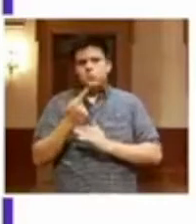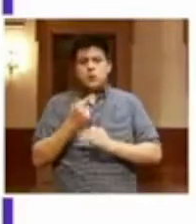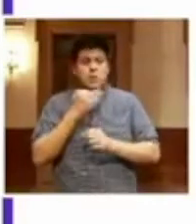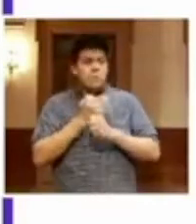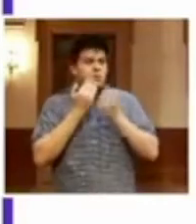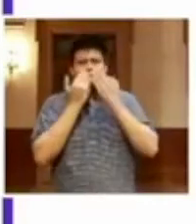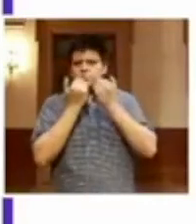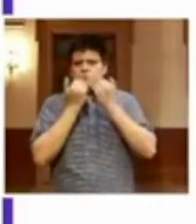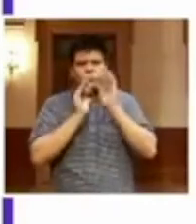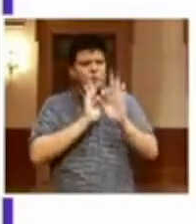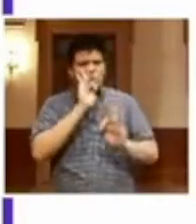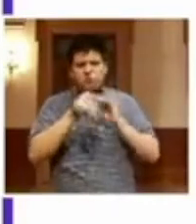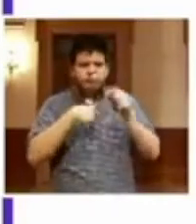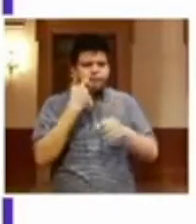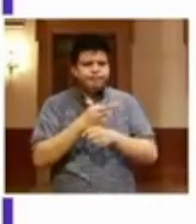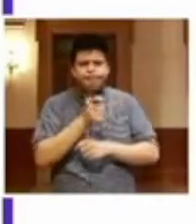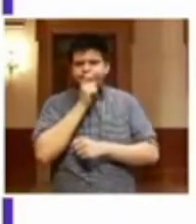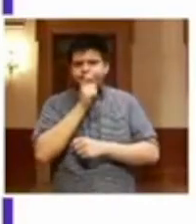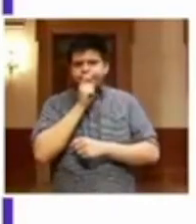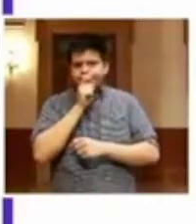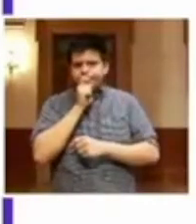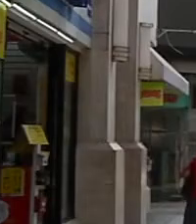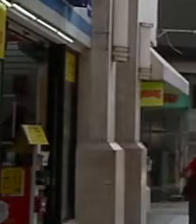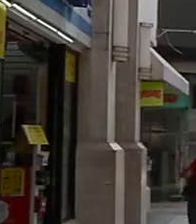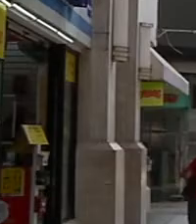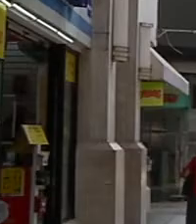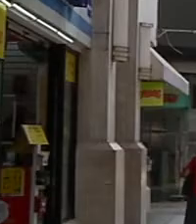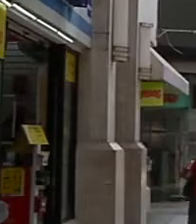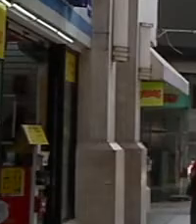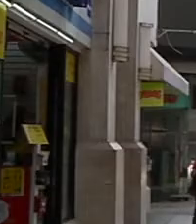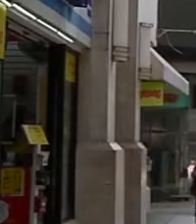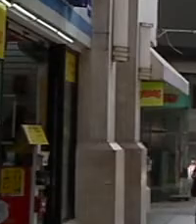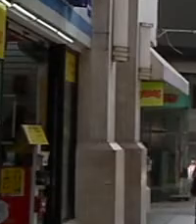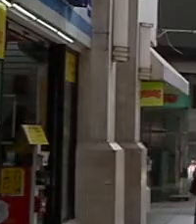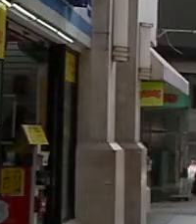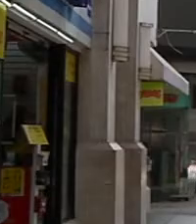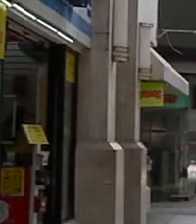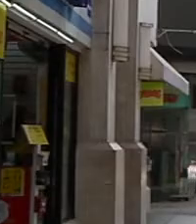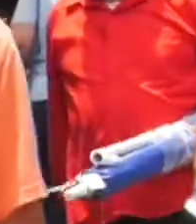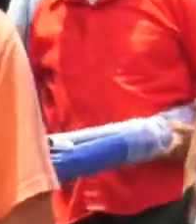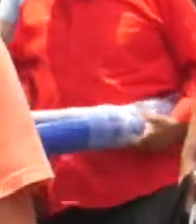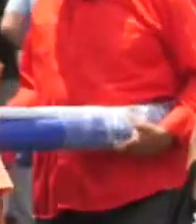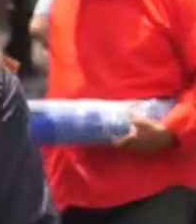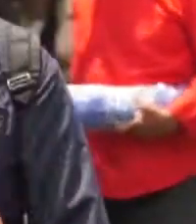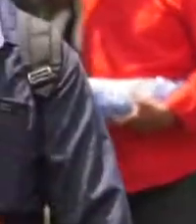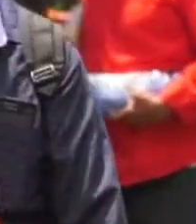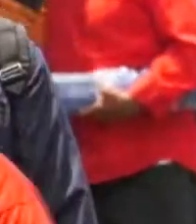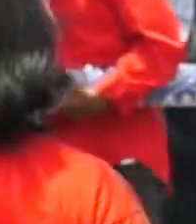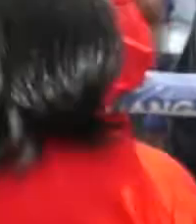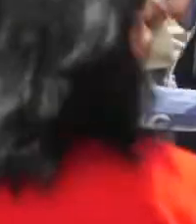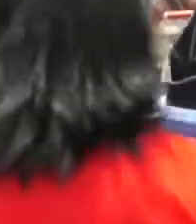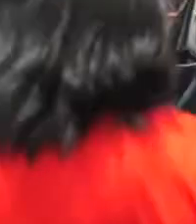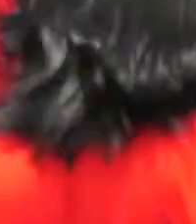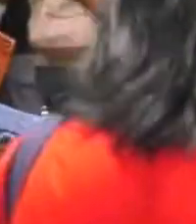un tratamiento, no existe una vacuna. Señaló que diariamente se sobrepasan los 600 y hasta 700